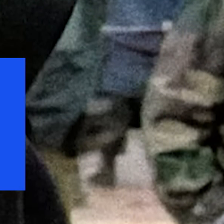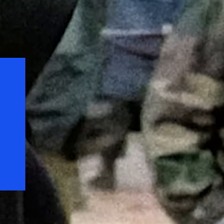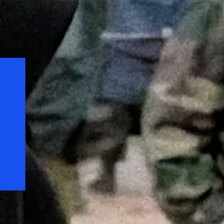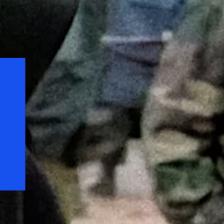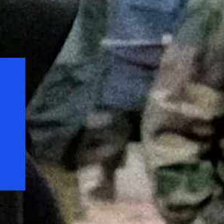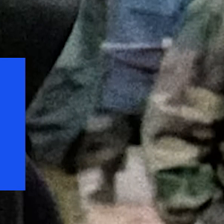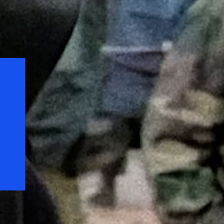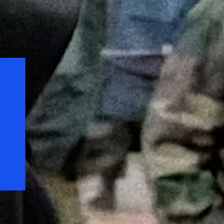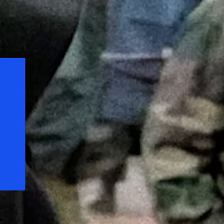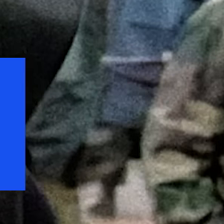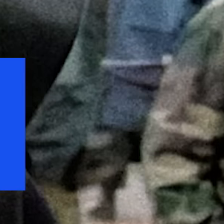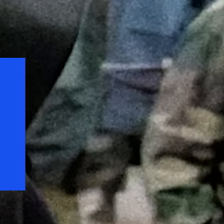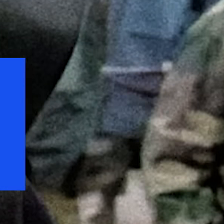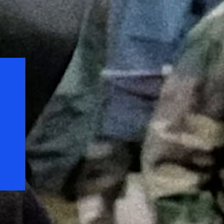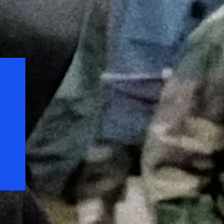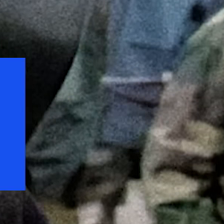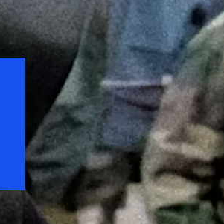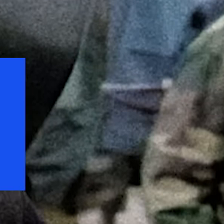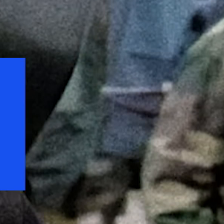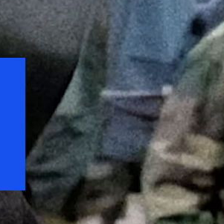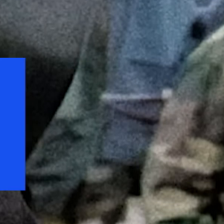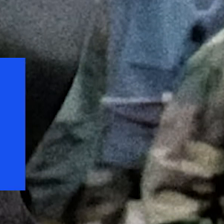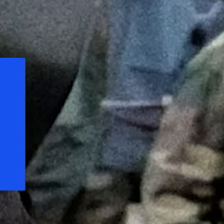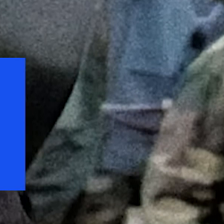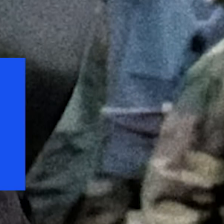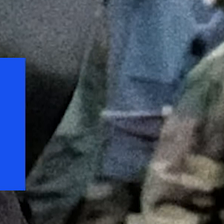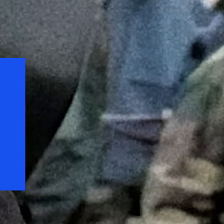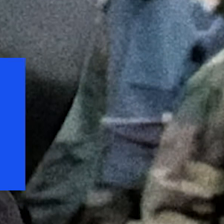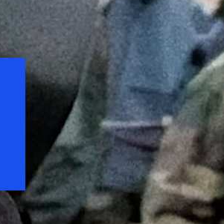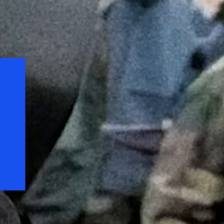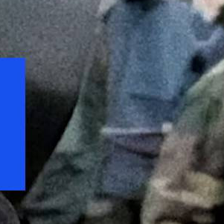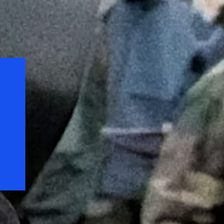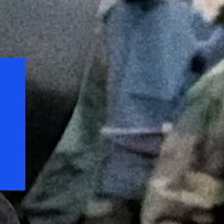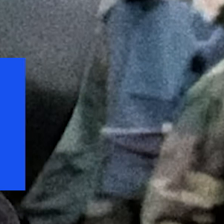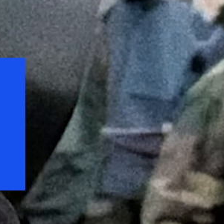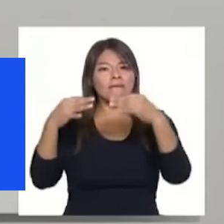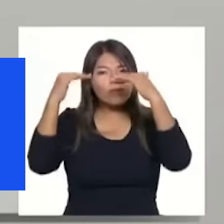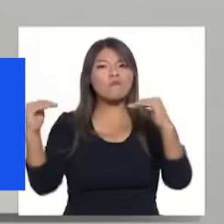o sea, se puso al nivel del Pollo Cabero y dijo que saldrá a